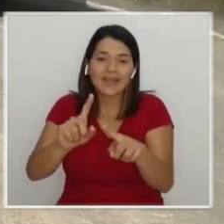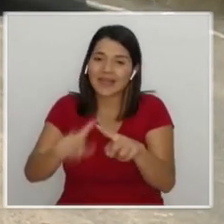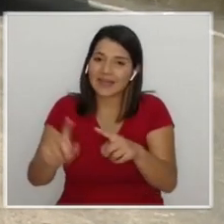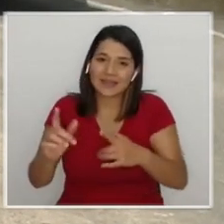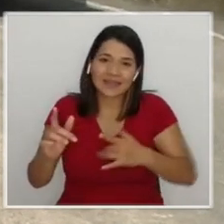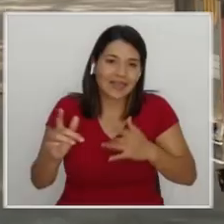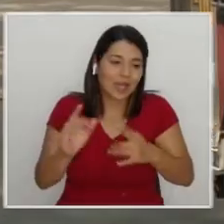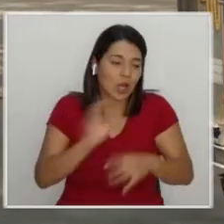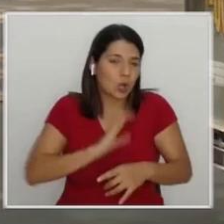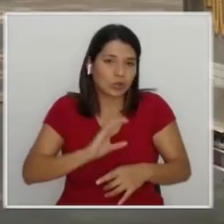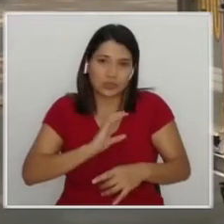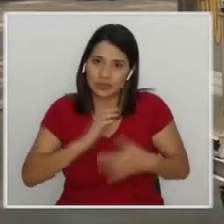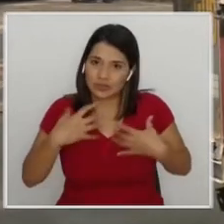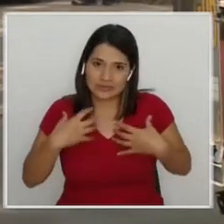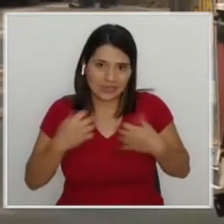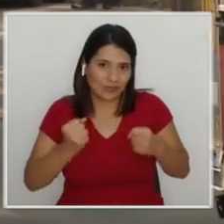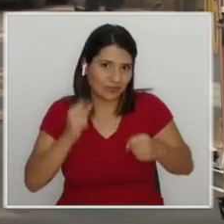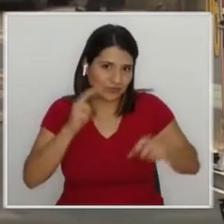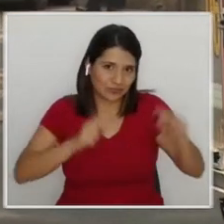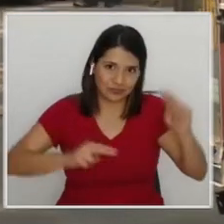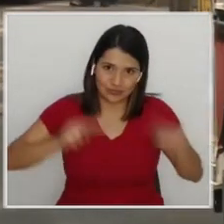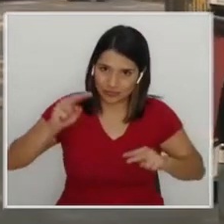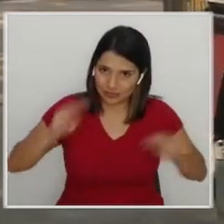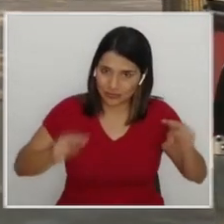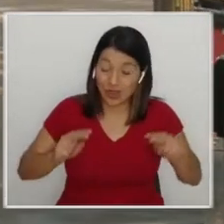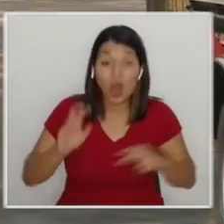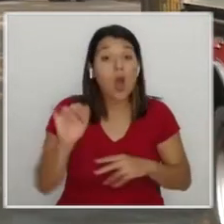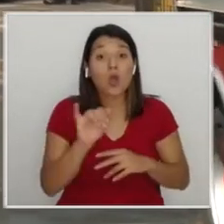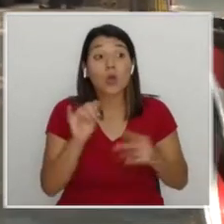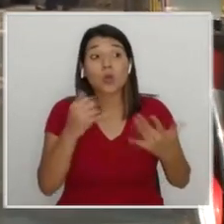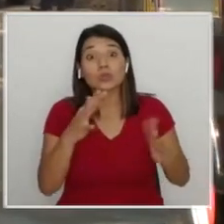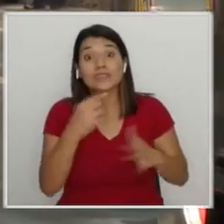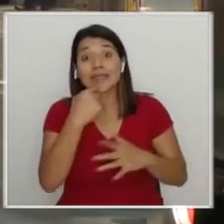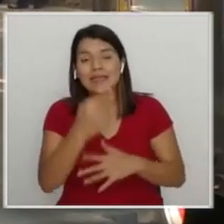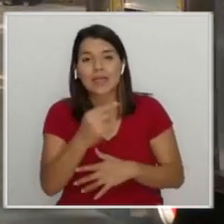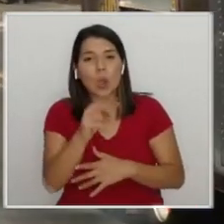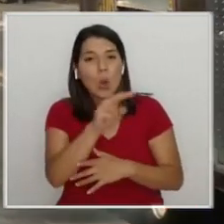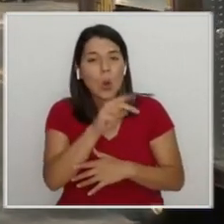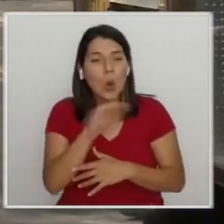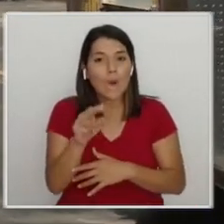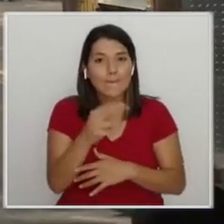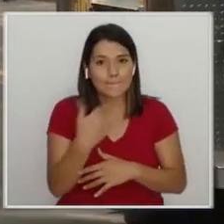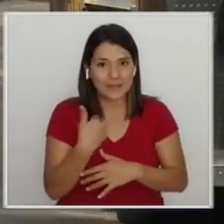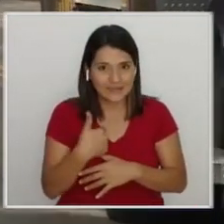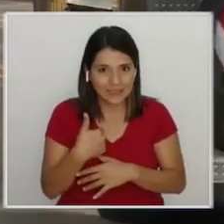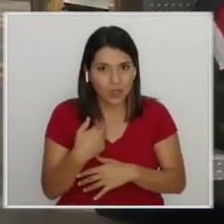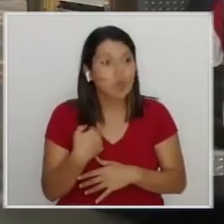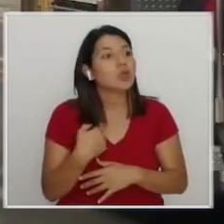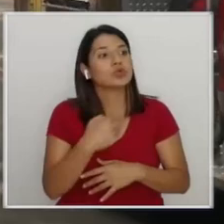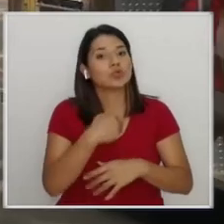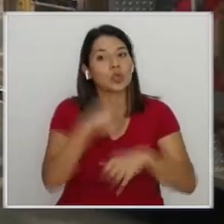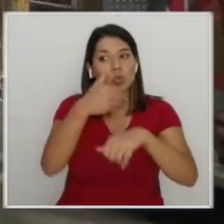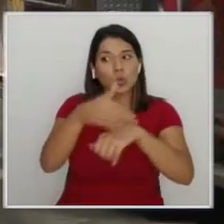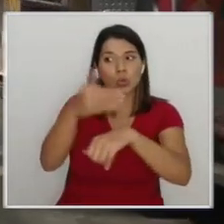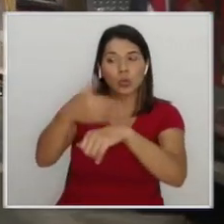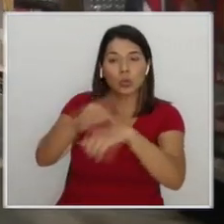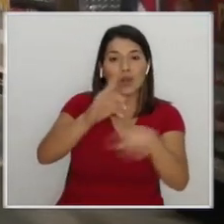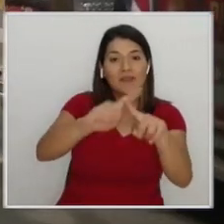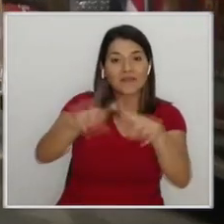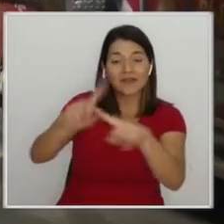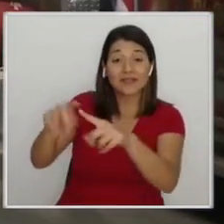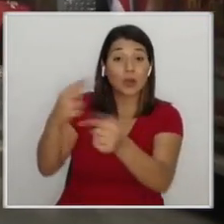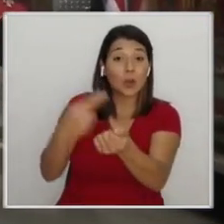salud. Y como lo mencionaba el compañero, dirigiéndolos a diferentes centros hospitalarios, porque es importante no